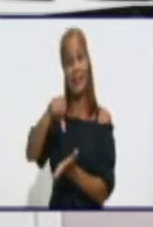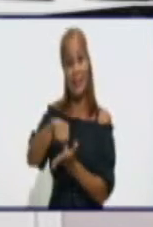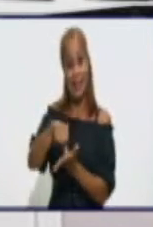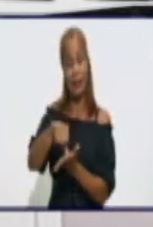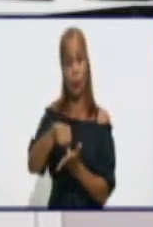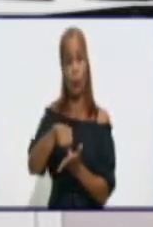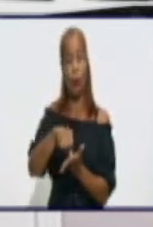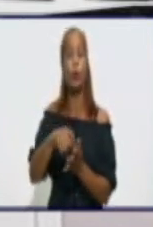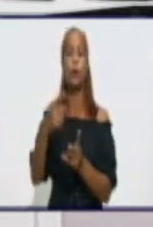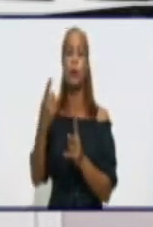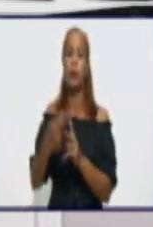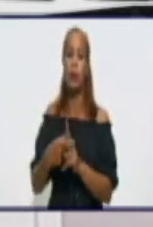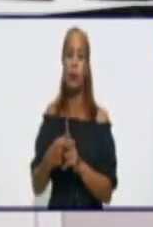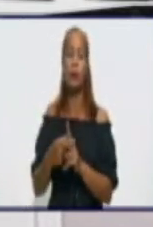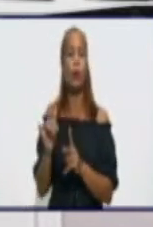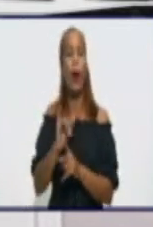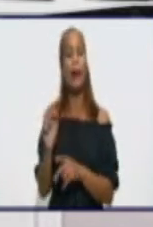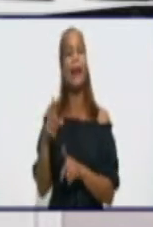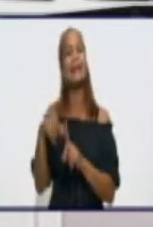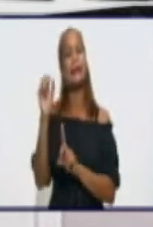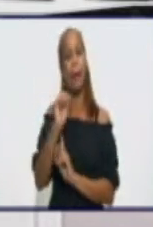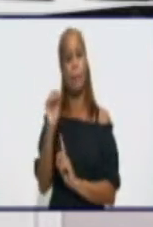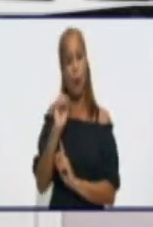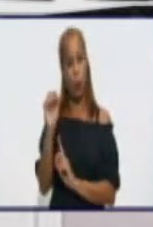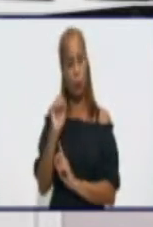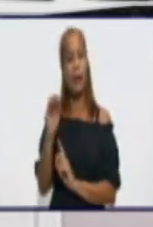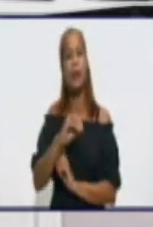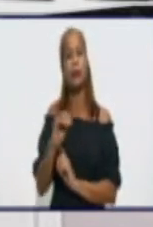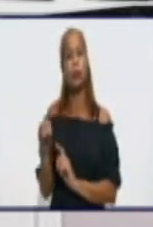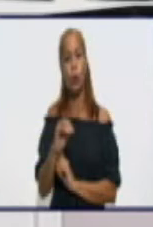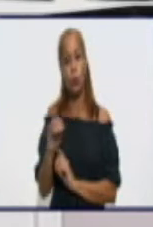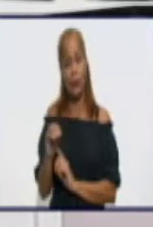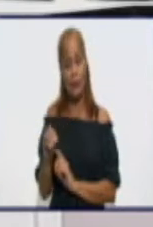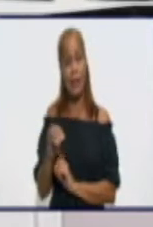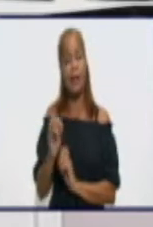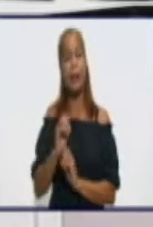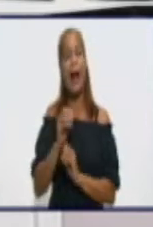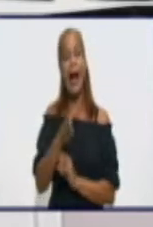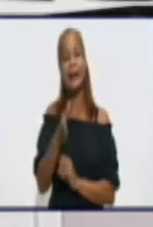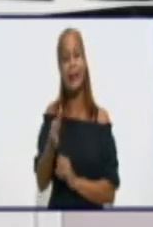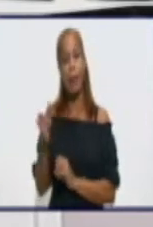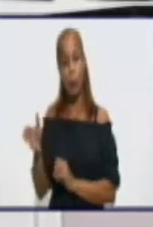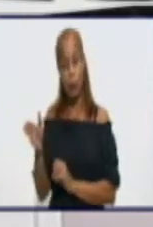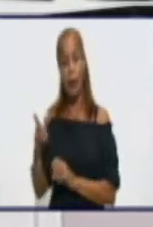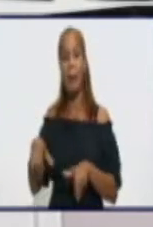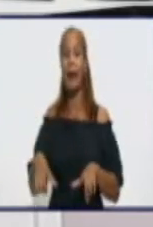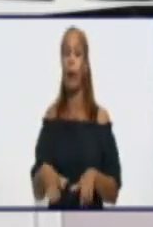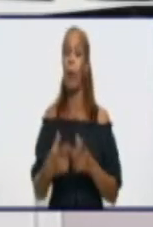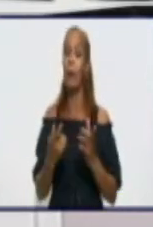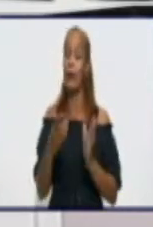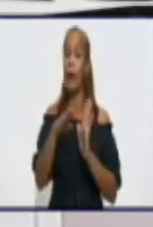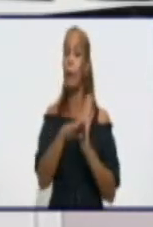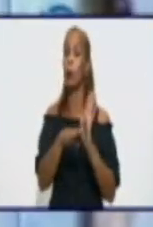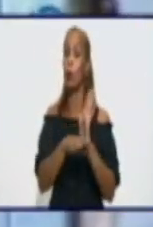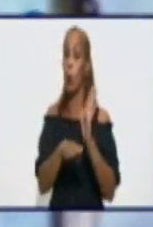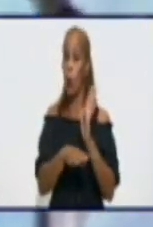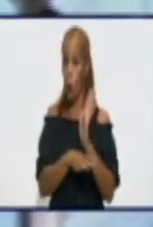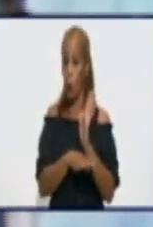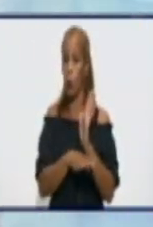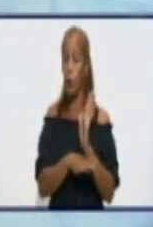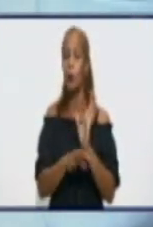situación del vehículo, es decir, el transporte donde se iba a transportar, para cumplir el protocolo de logística desde